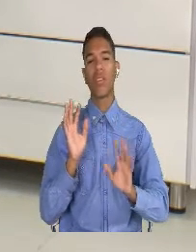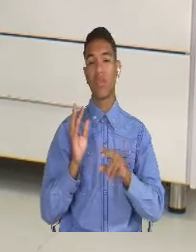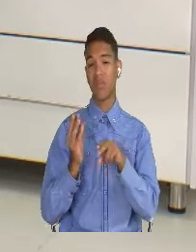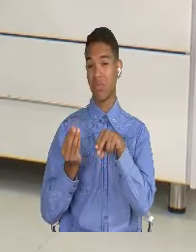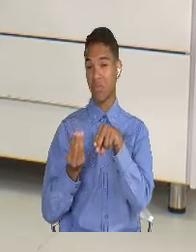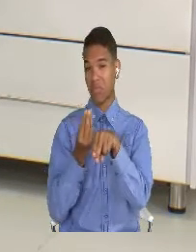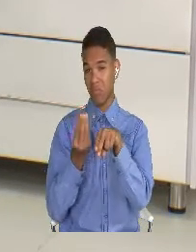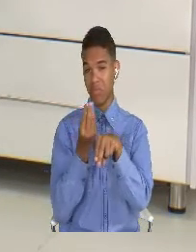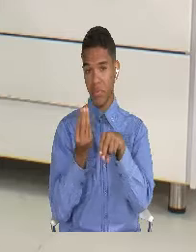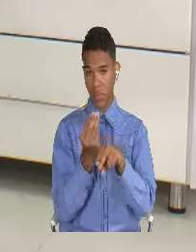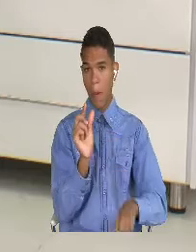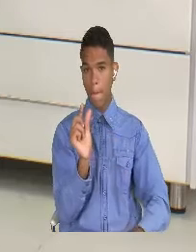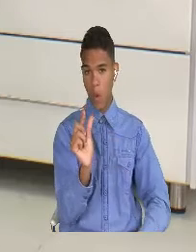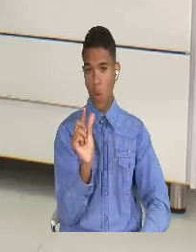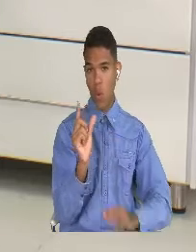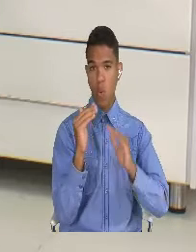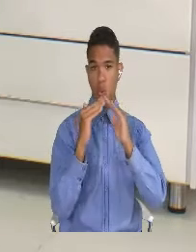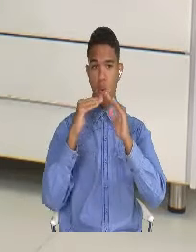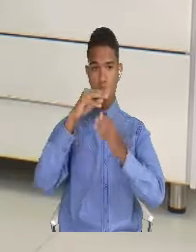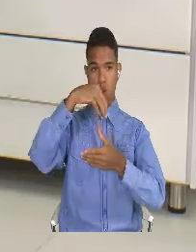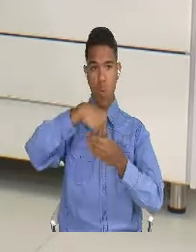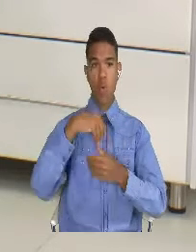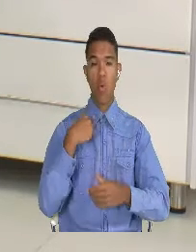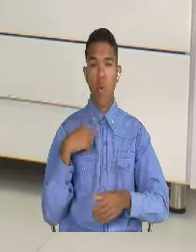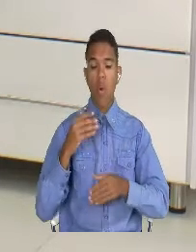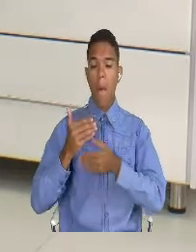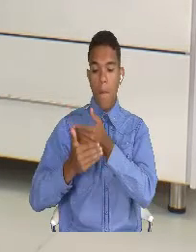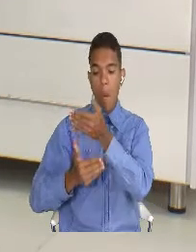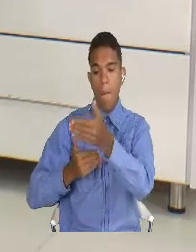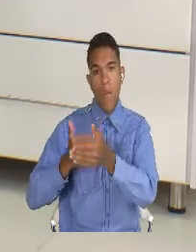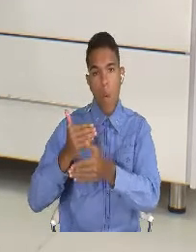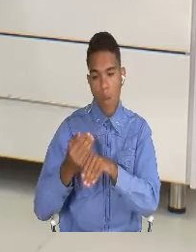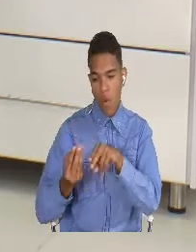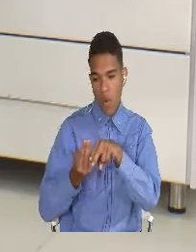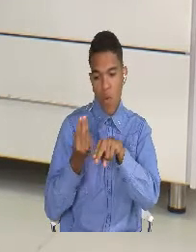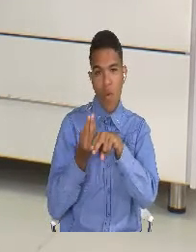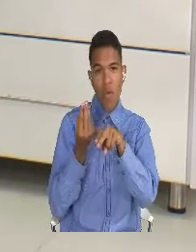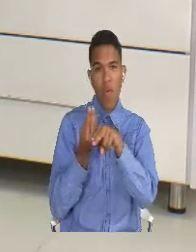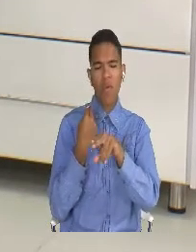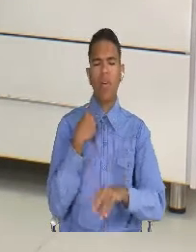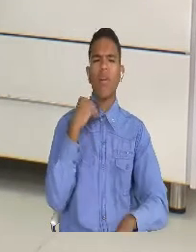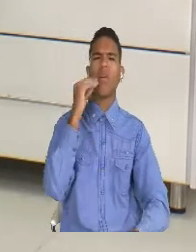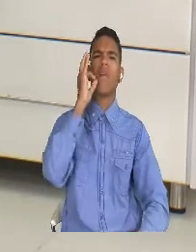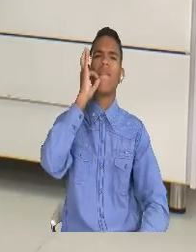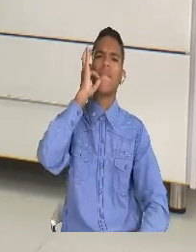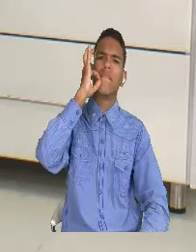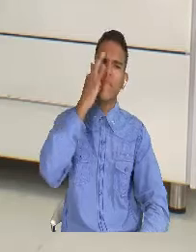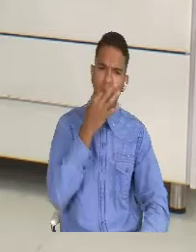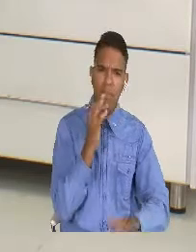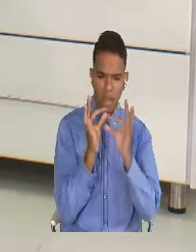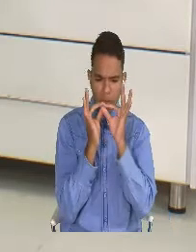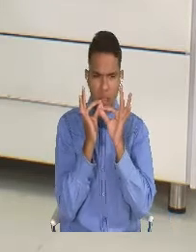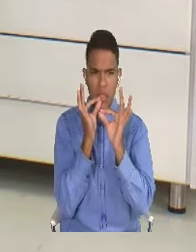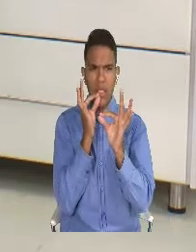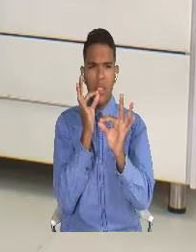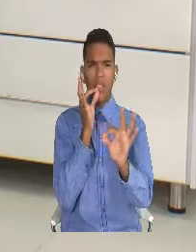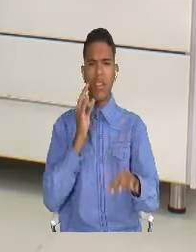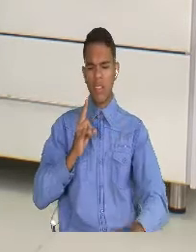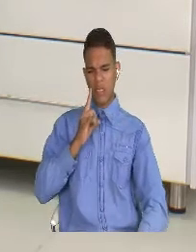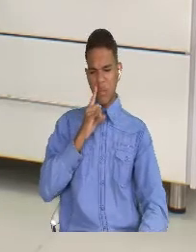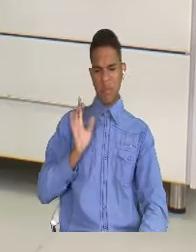lo utilizamos en casa, pero créanme que si lo empiezan a utilizar van a empezar a darse cuenta lo rico que es este queso. Muchas veces lo olemos y uy, huele feo,